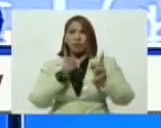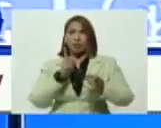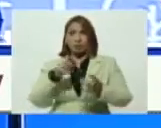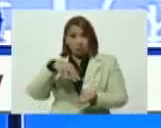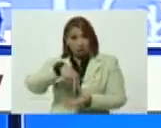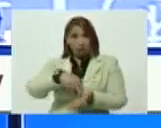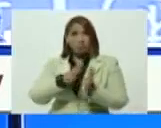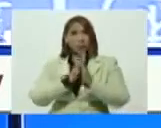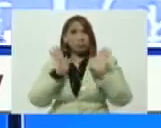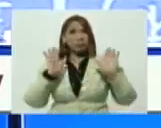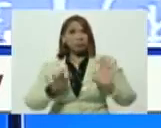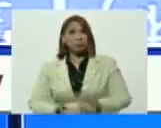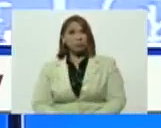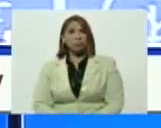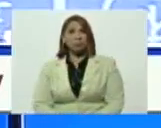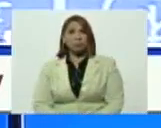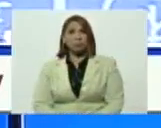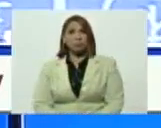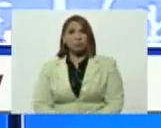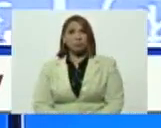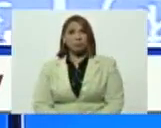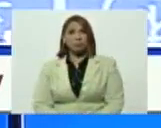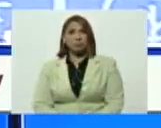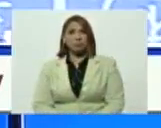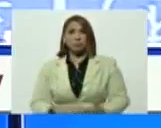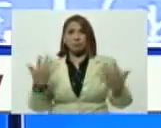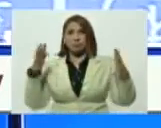párense. ¡Eso!